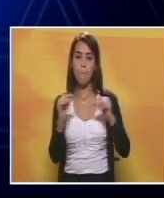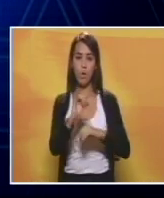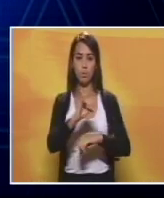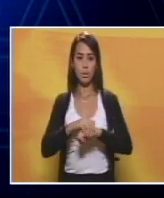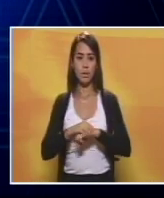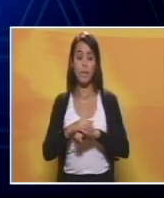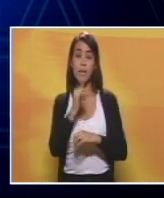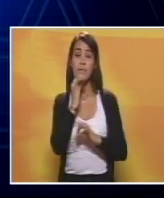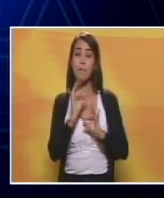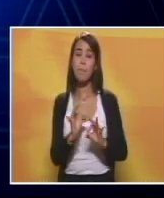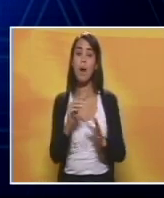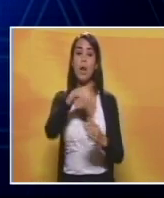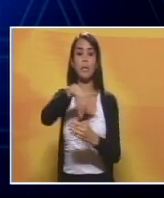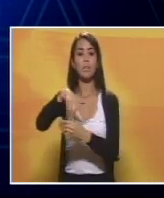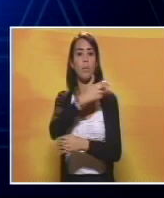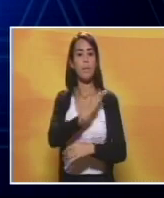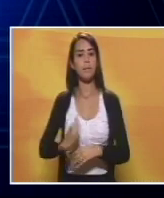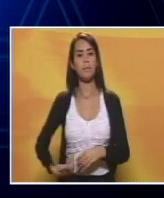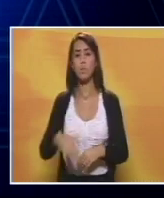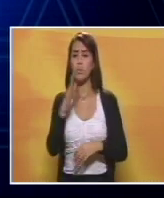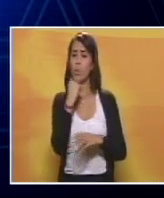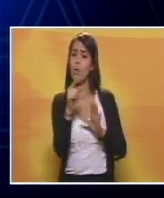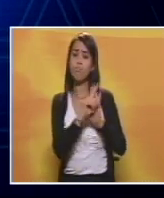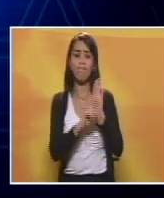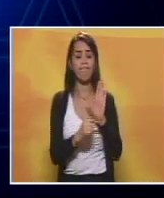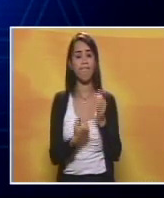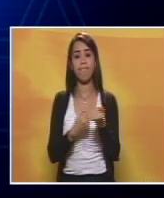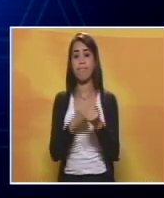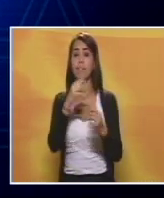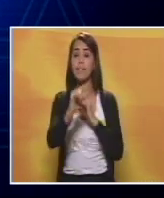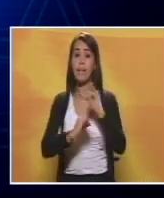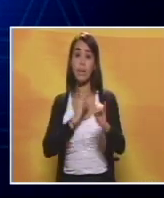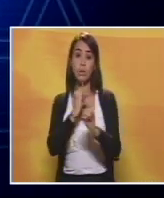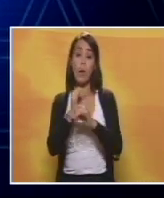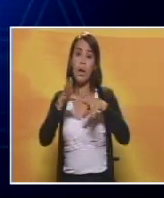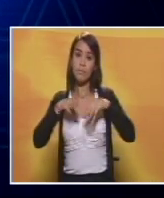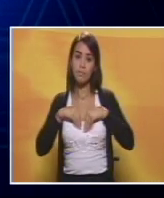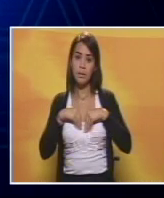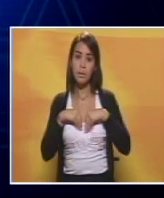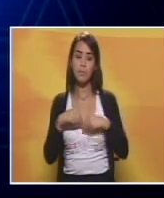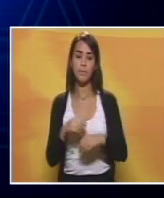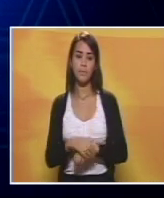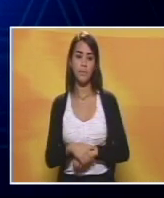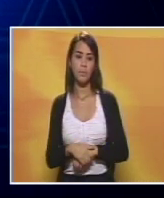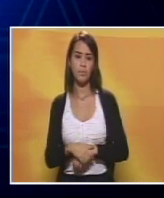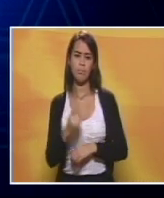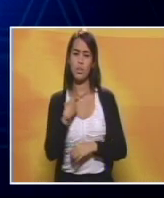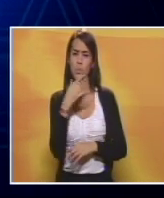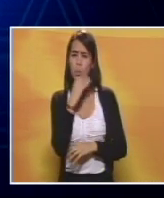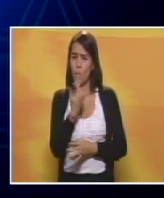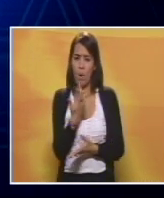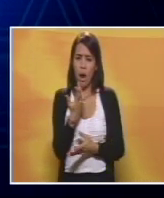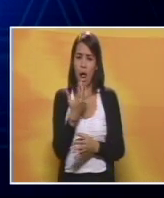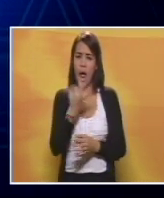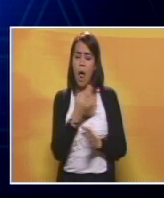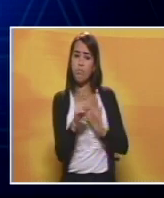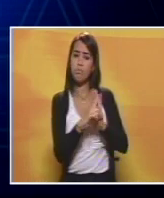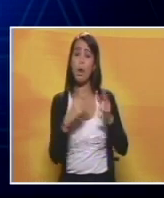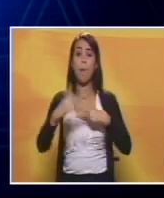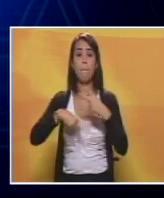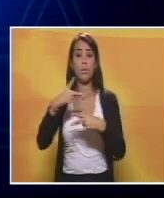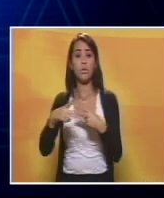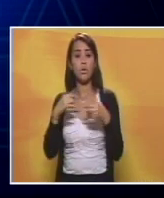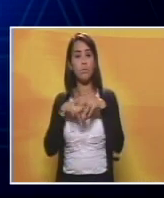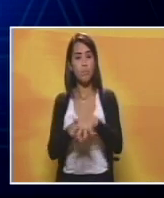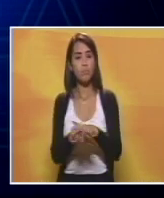indicaron que la elección presidencial no cumple con los estándares internacionales aceptados y por ende no posee las garantías básicas para un proceso